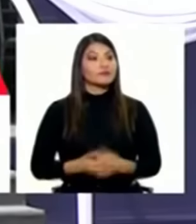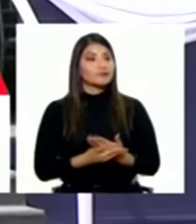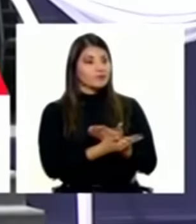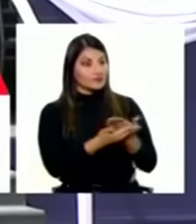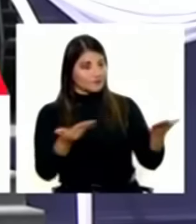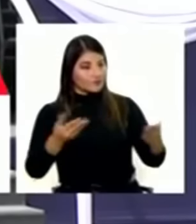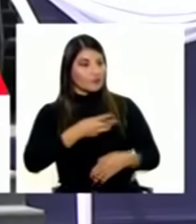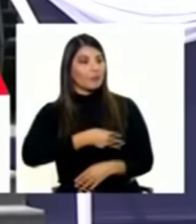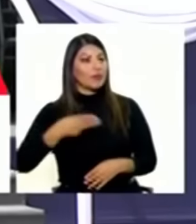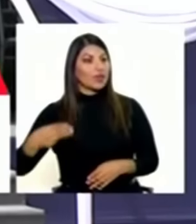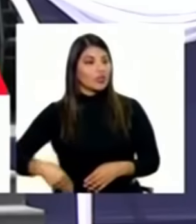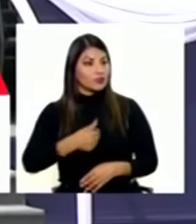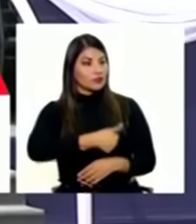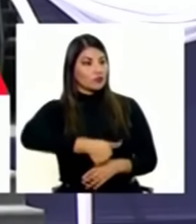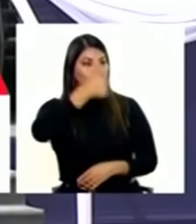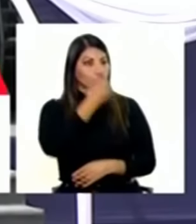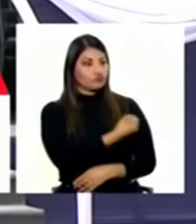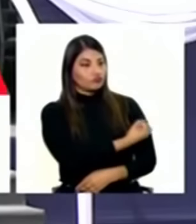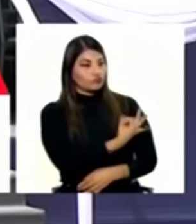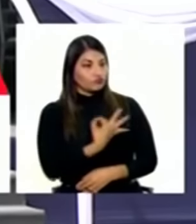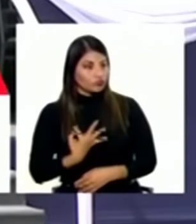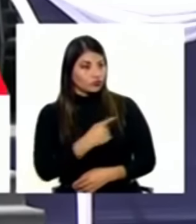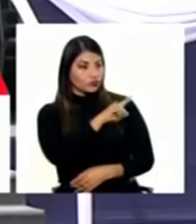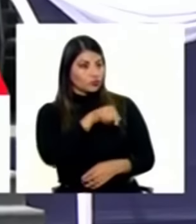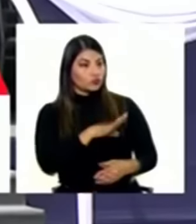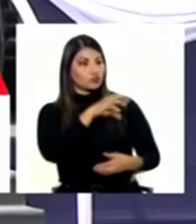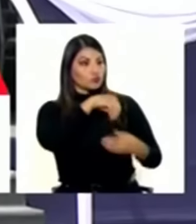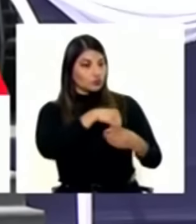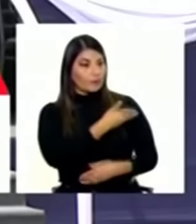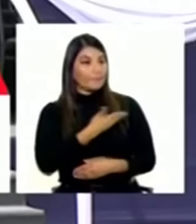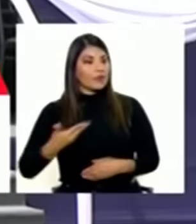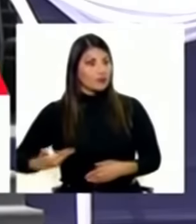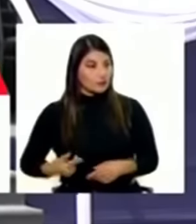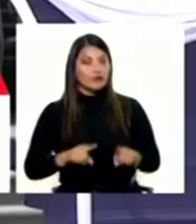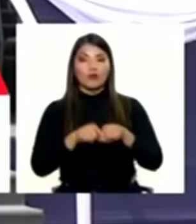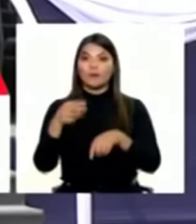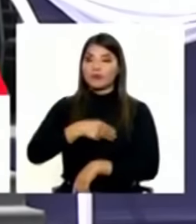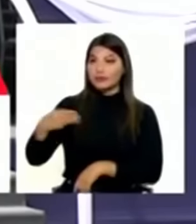señores ministros de Estado en el Despacho de Defensa del Interior,